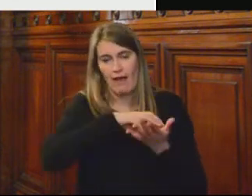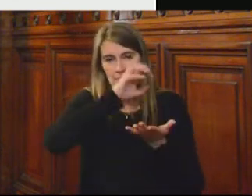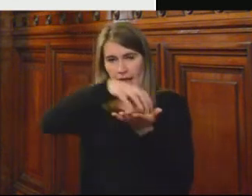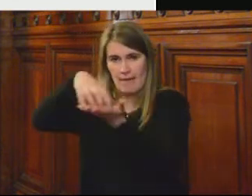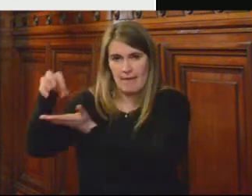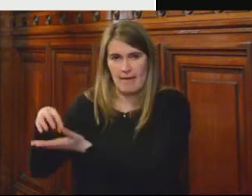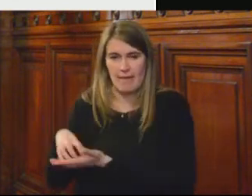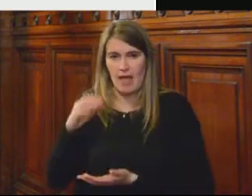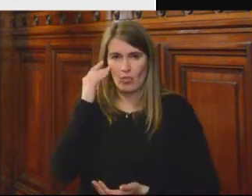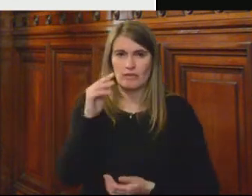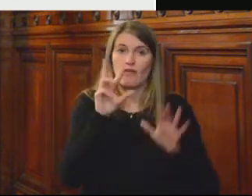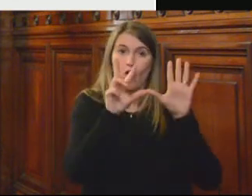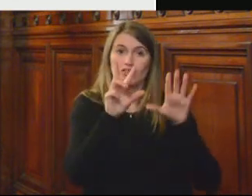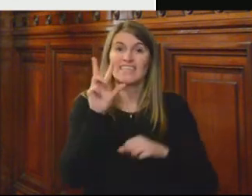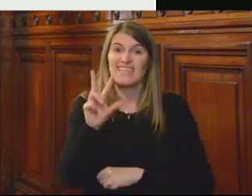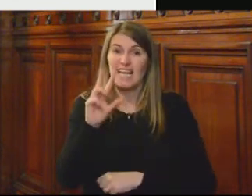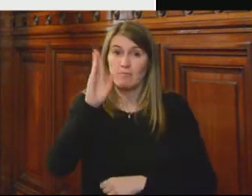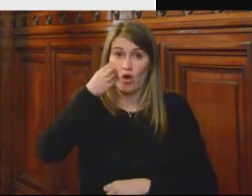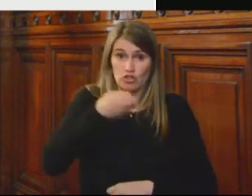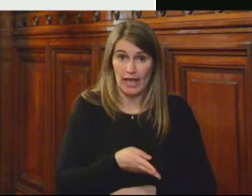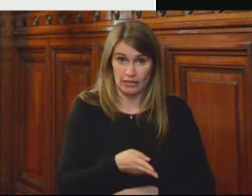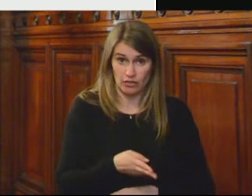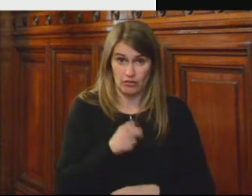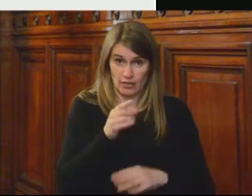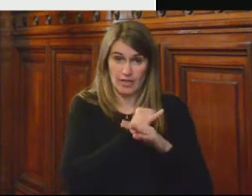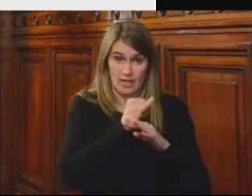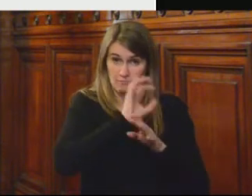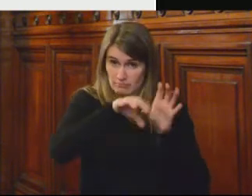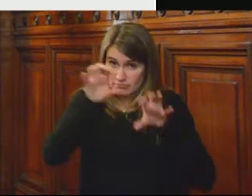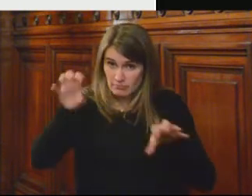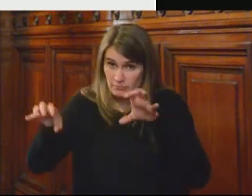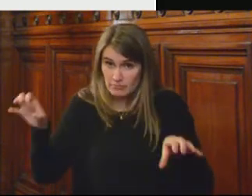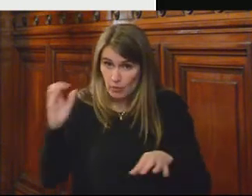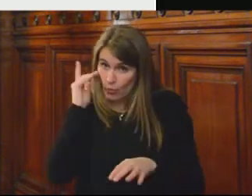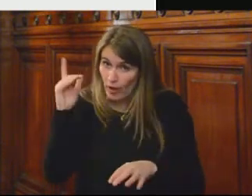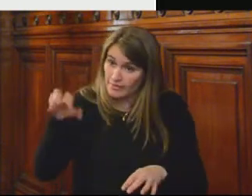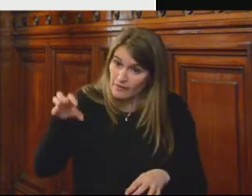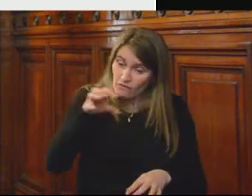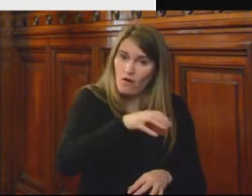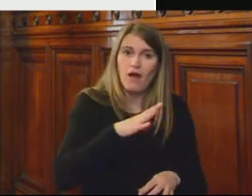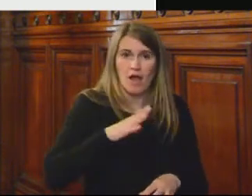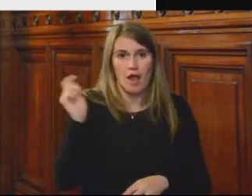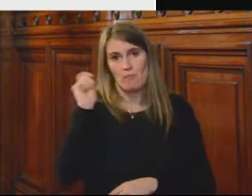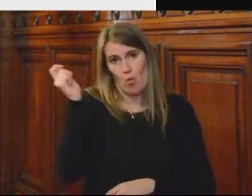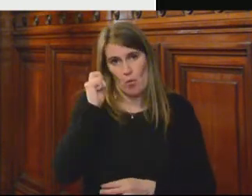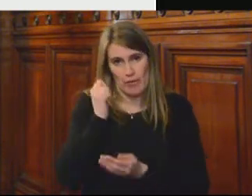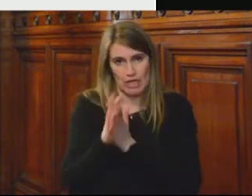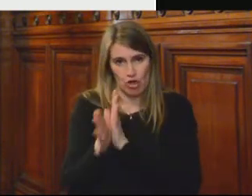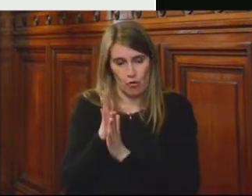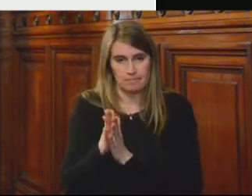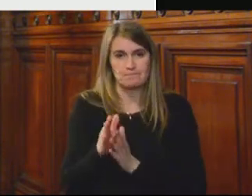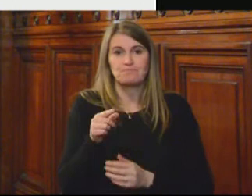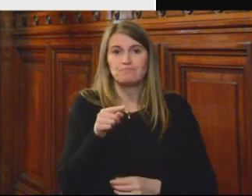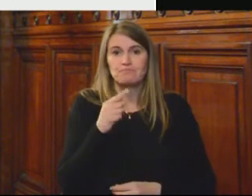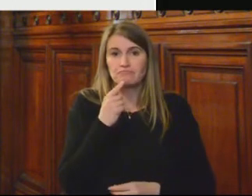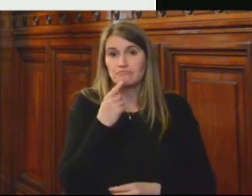El 83% de esas instituciones son de carácter público y, en consecuencia,